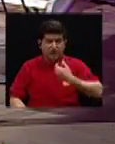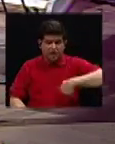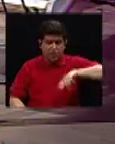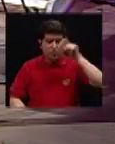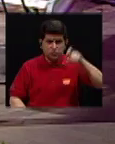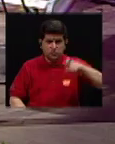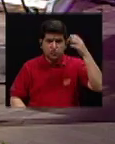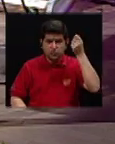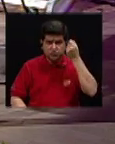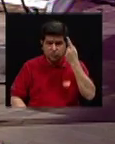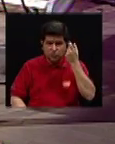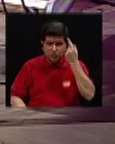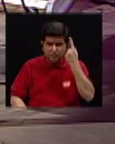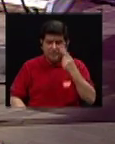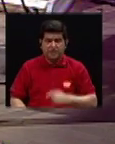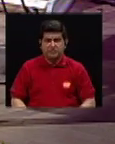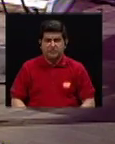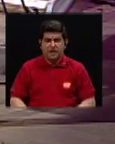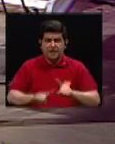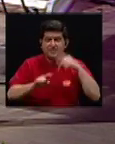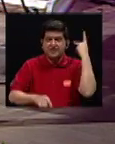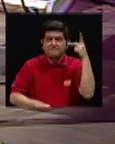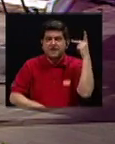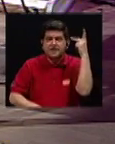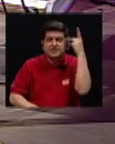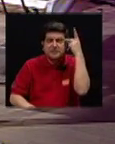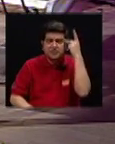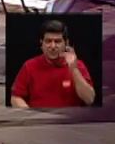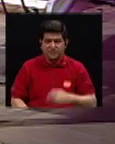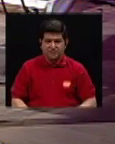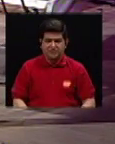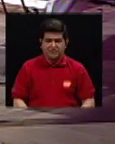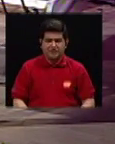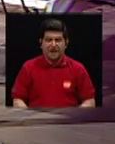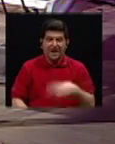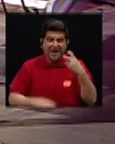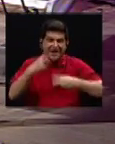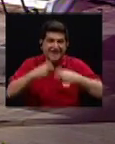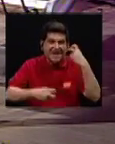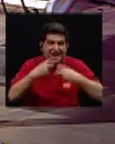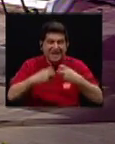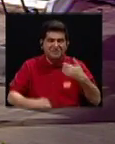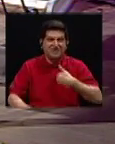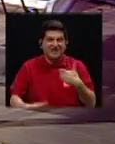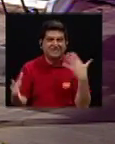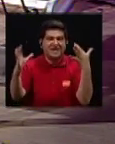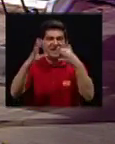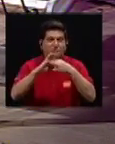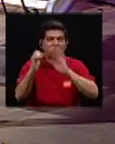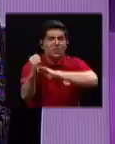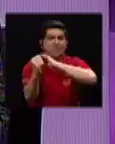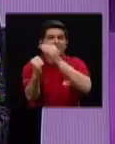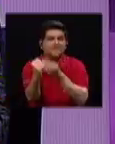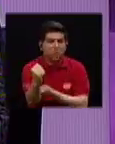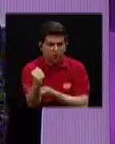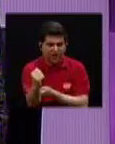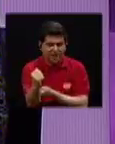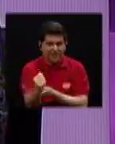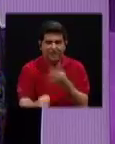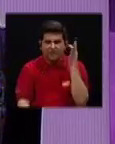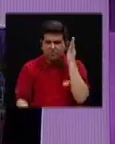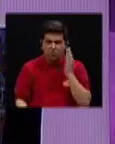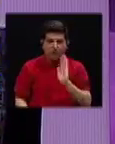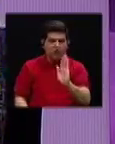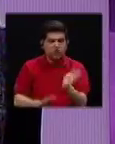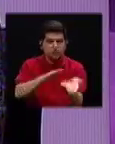las entenderlas políticamente como crímenes que están vinculados al poder o sea la mujer con su muerte con